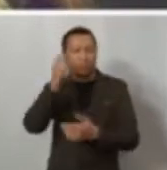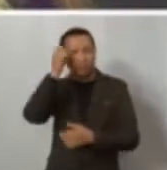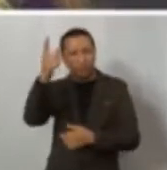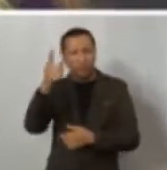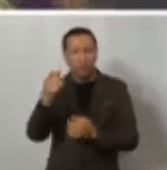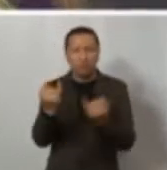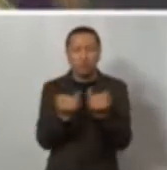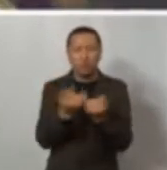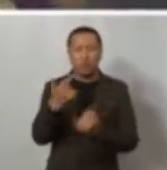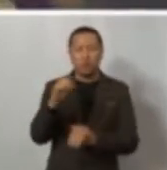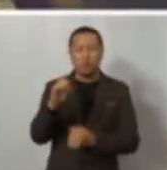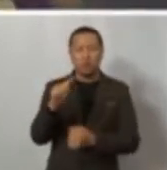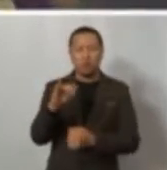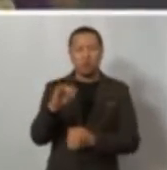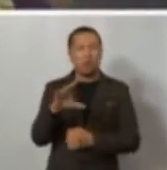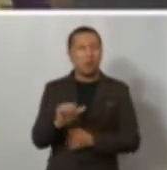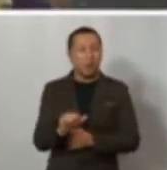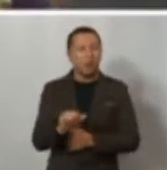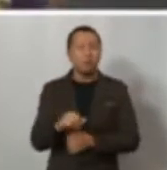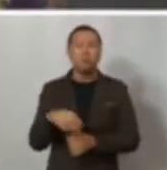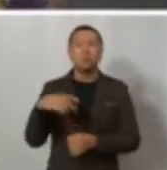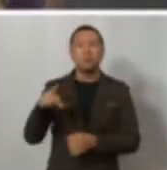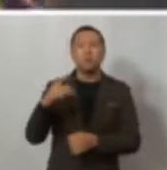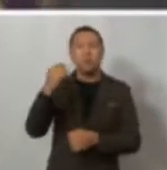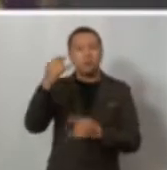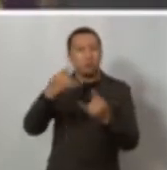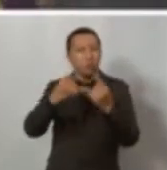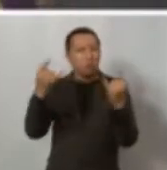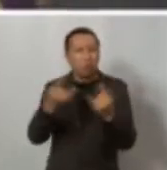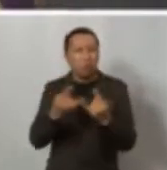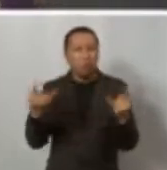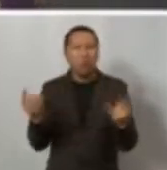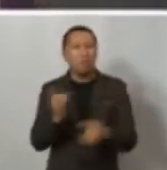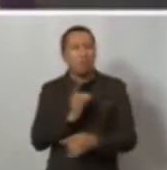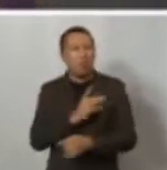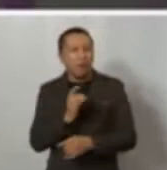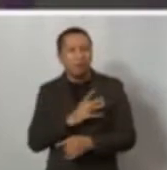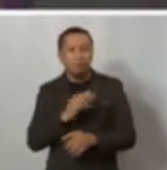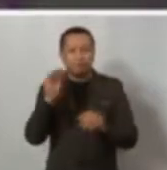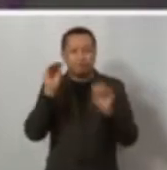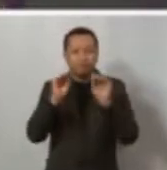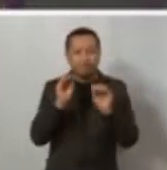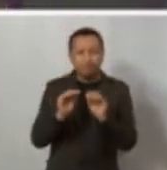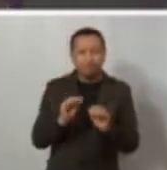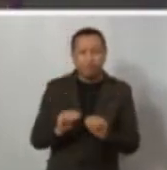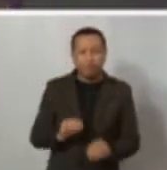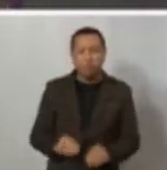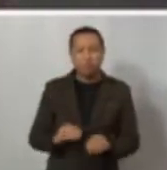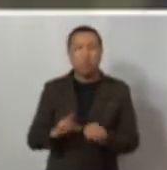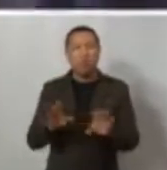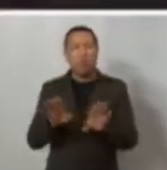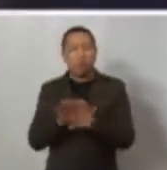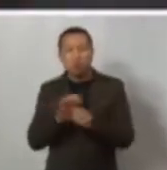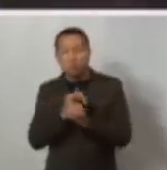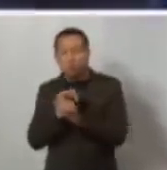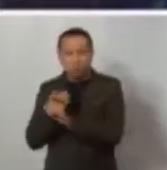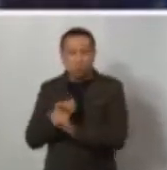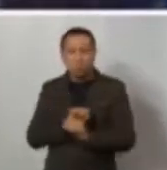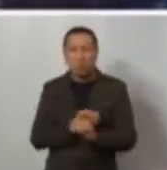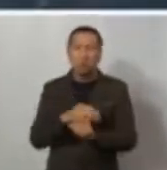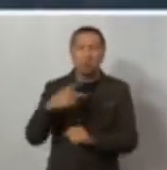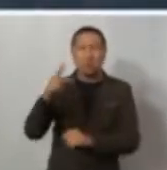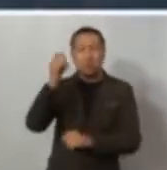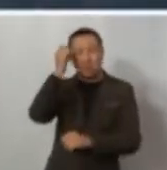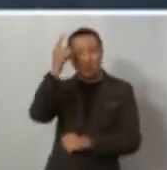gótica, recordado especialmente por sus cuentos de terror y considerado el inventor del relato detectivesco.